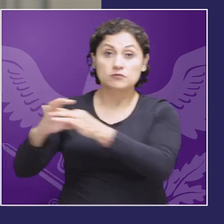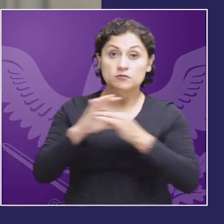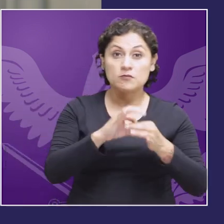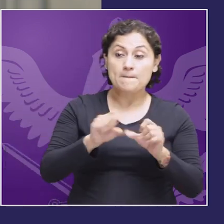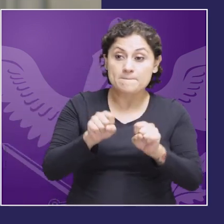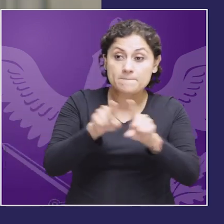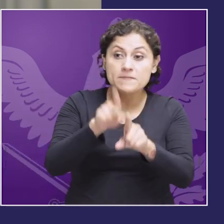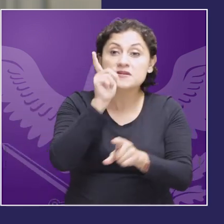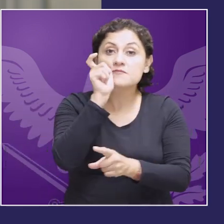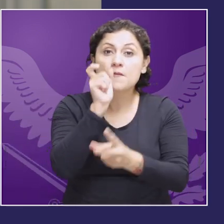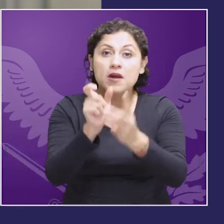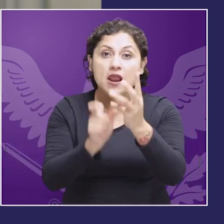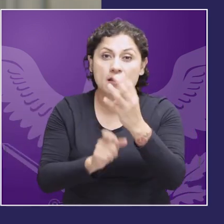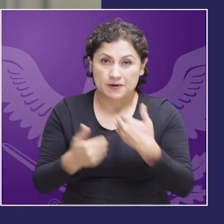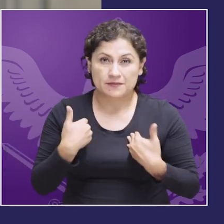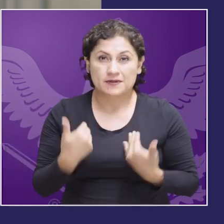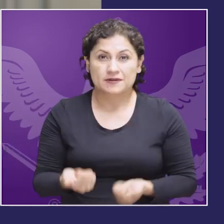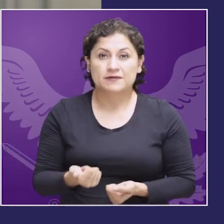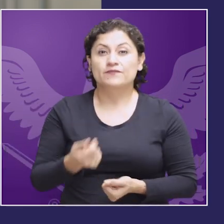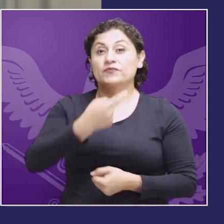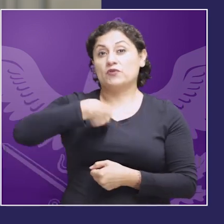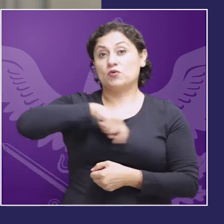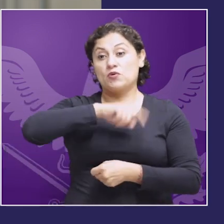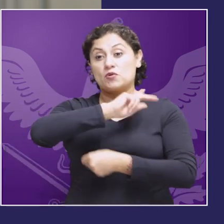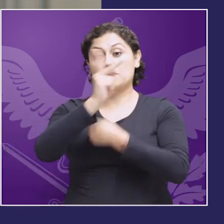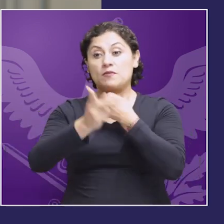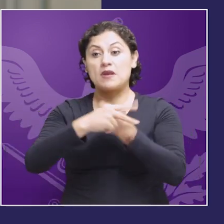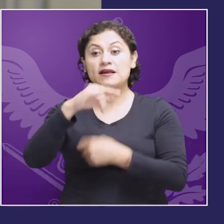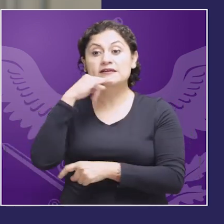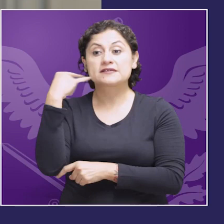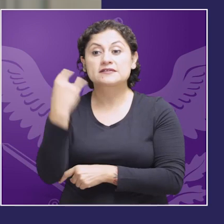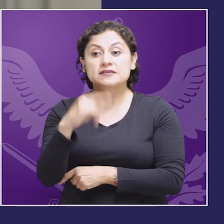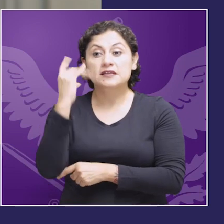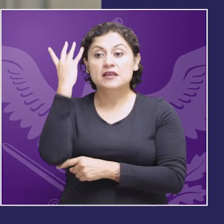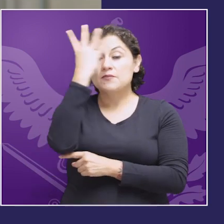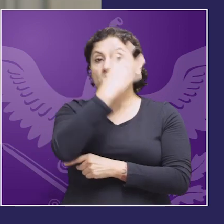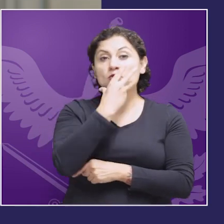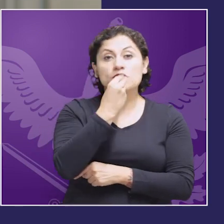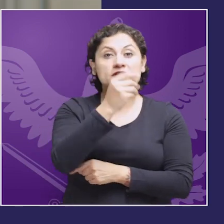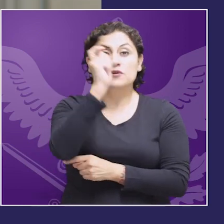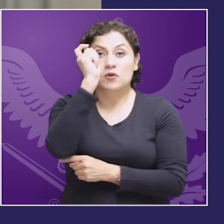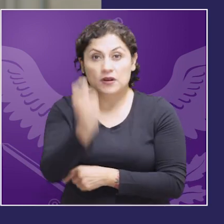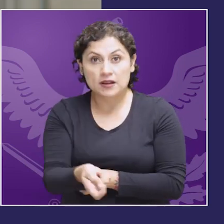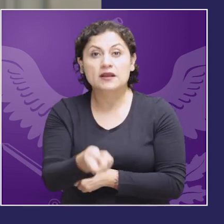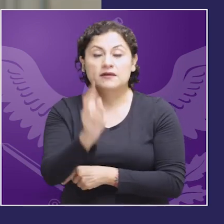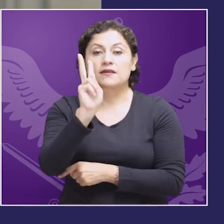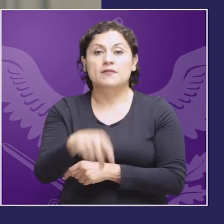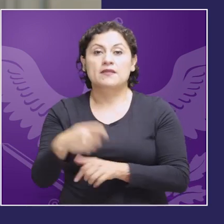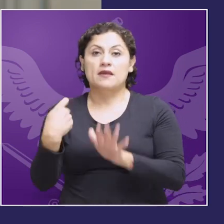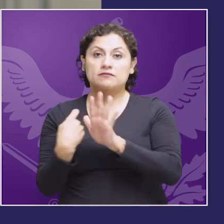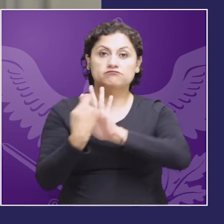aplicó interseccionalidad de una mujer indígena, Lorenza Cayuán, que en el fondo tuvo que dar a